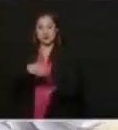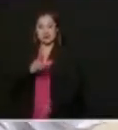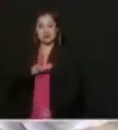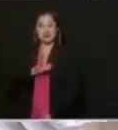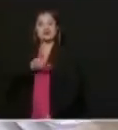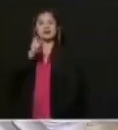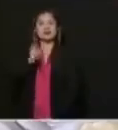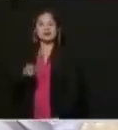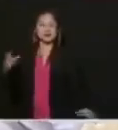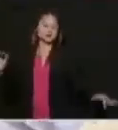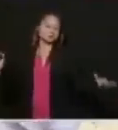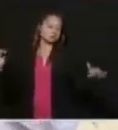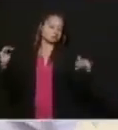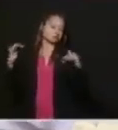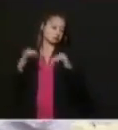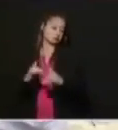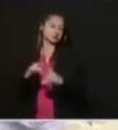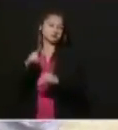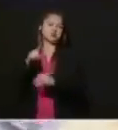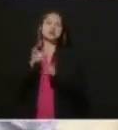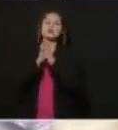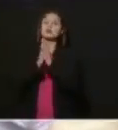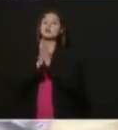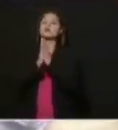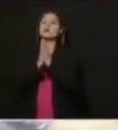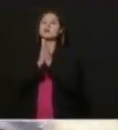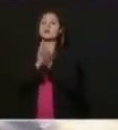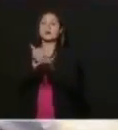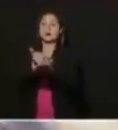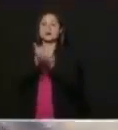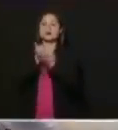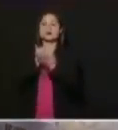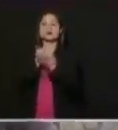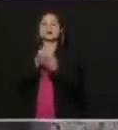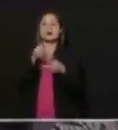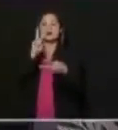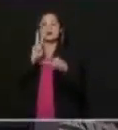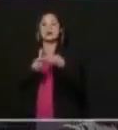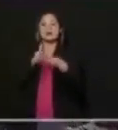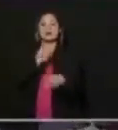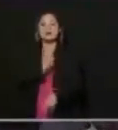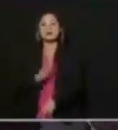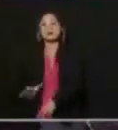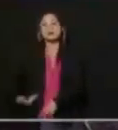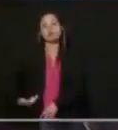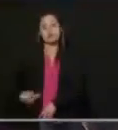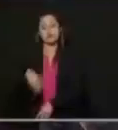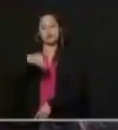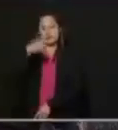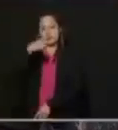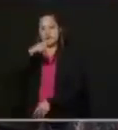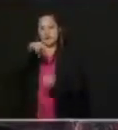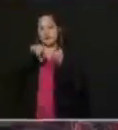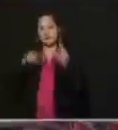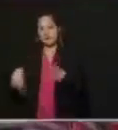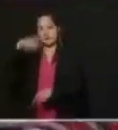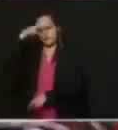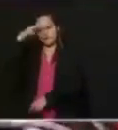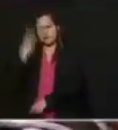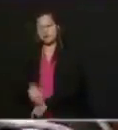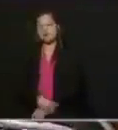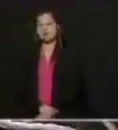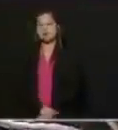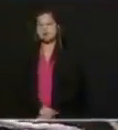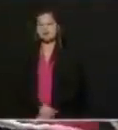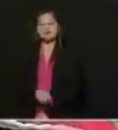fotografías con el hashtag Presidente de México, President of Mexico, porque como dijo Jesús Rodríguez, ahorita nos están viendo más